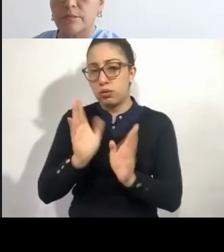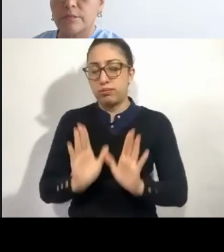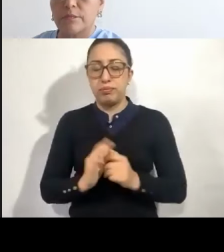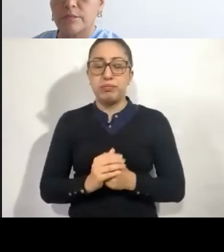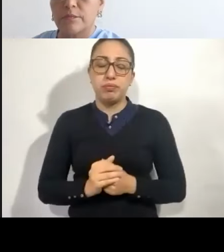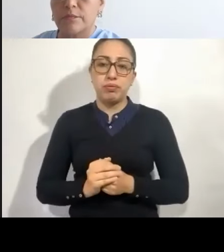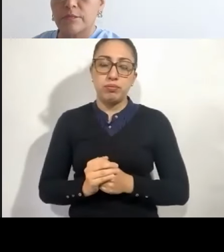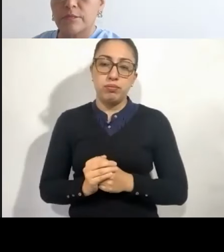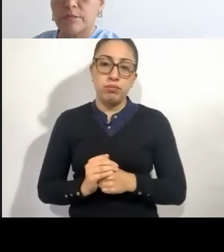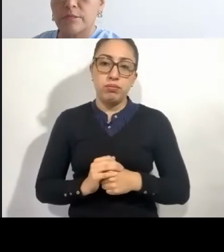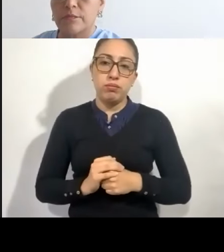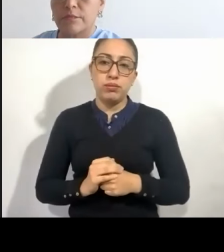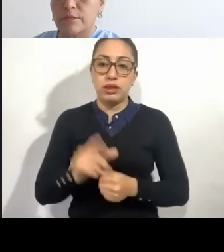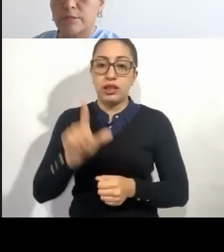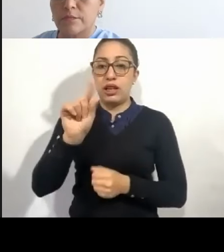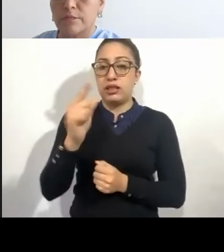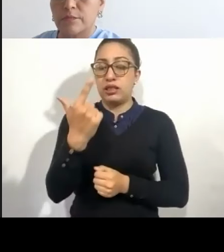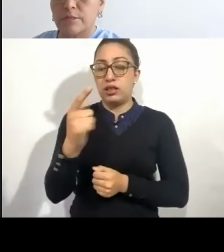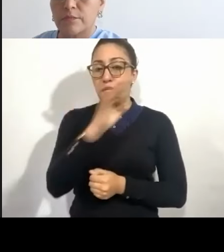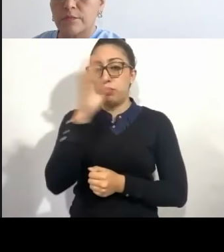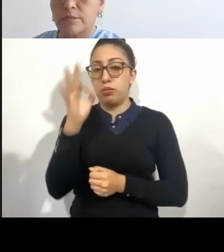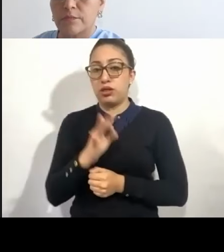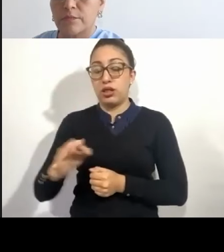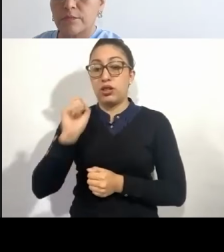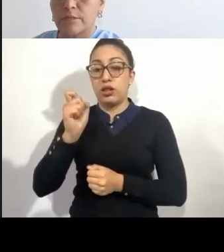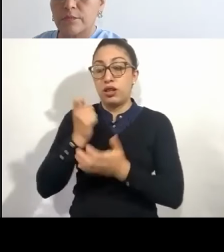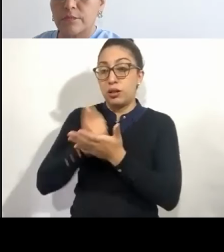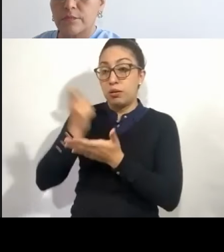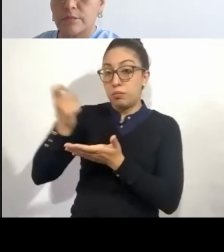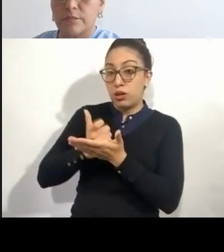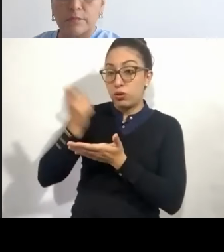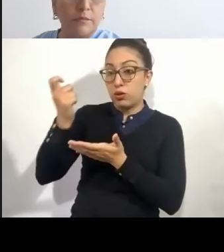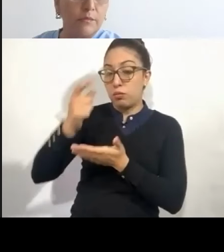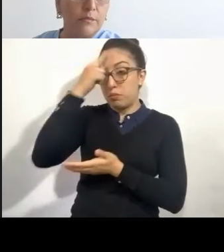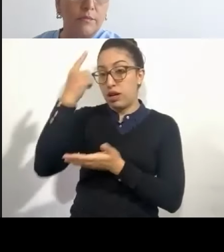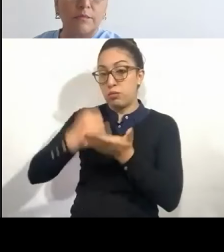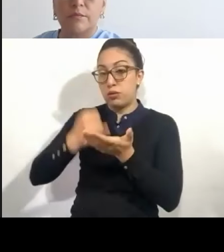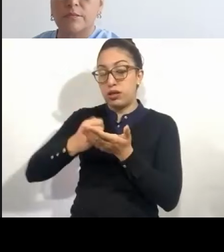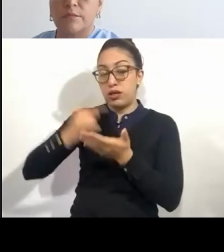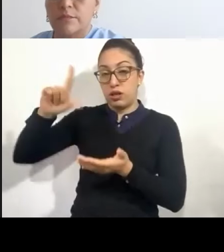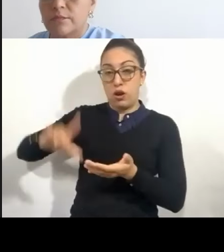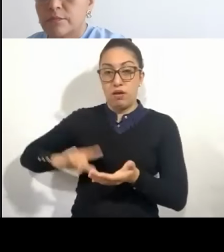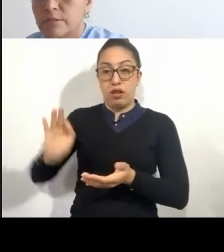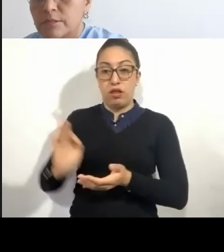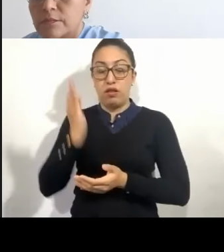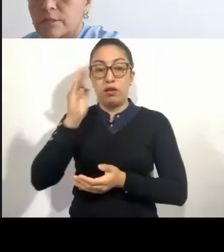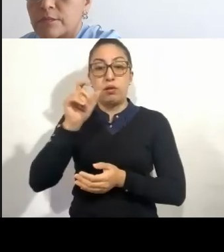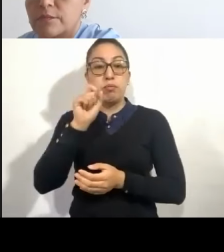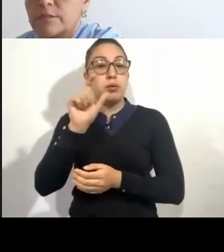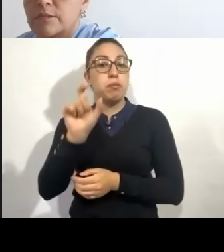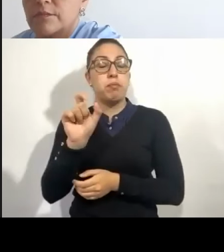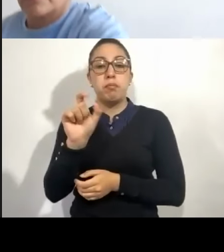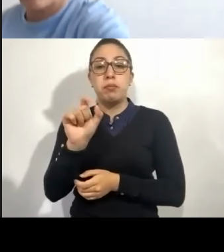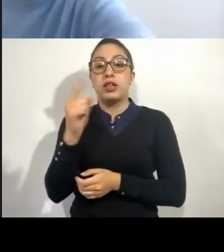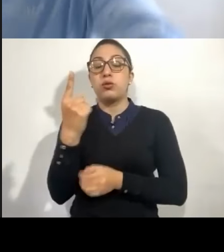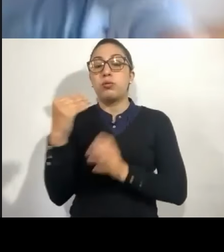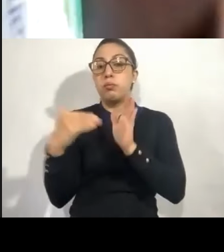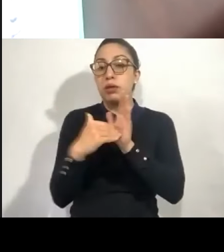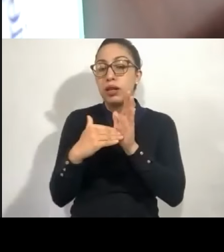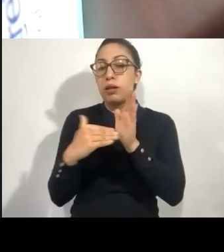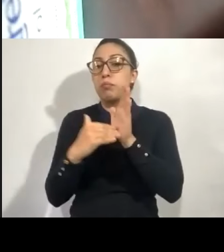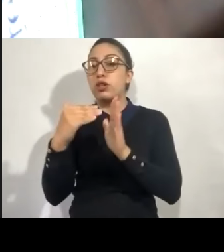el 77% del crecimiento de los impuestos federales, de eso que crecieron los impuestos, son los 21,000 millones de pesos que la